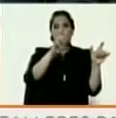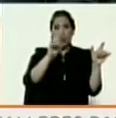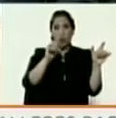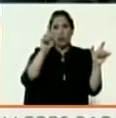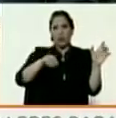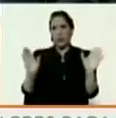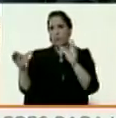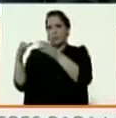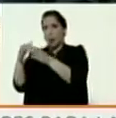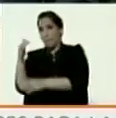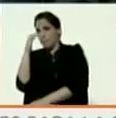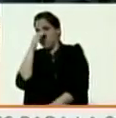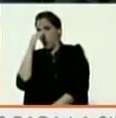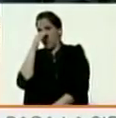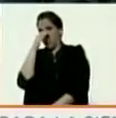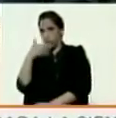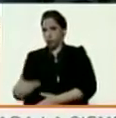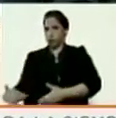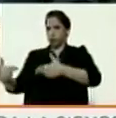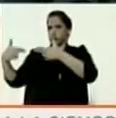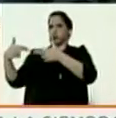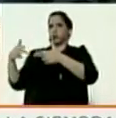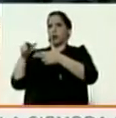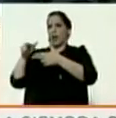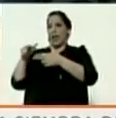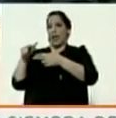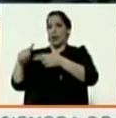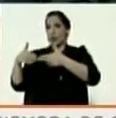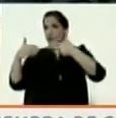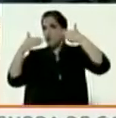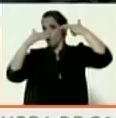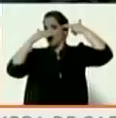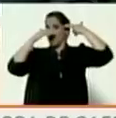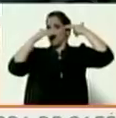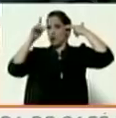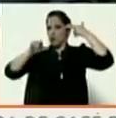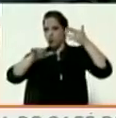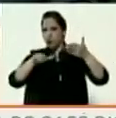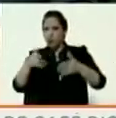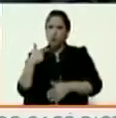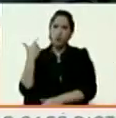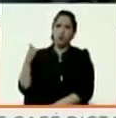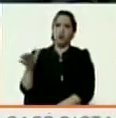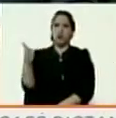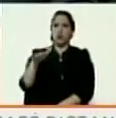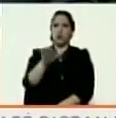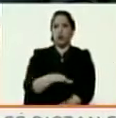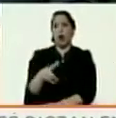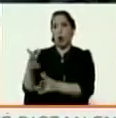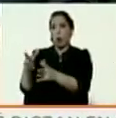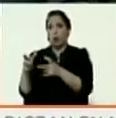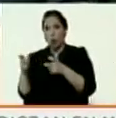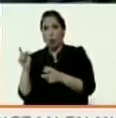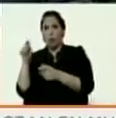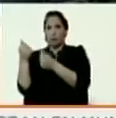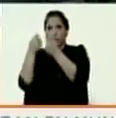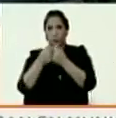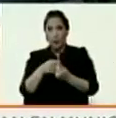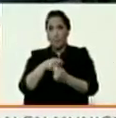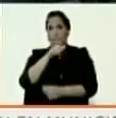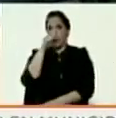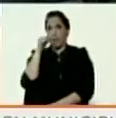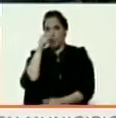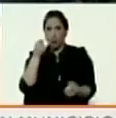criminal, una banda paramilitar dedicada al sicariato, al asesinato, al cobro de vacunas, al narcotráfico, al